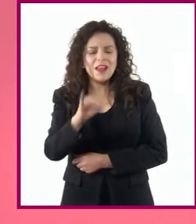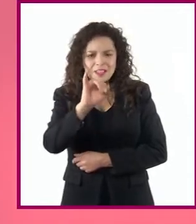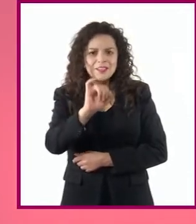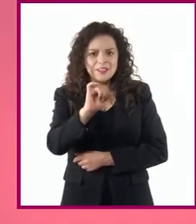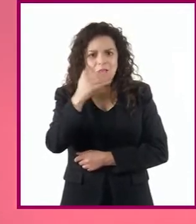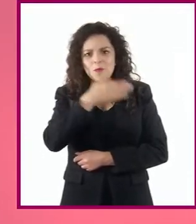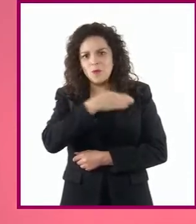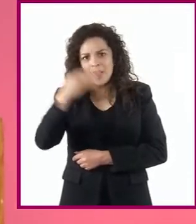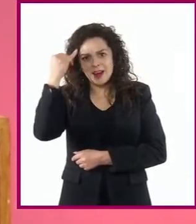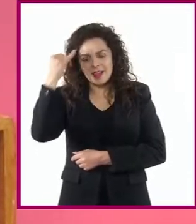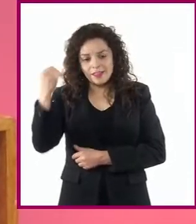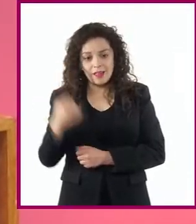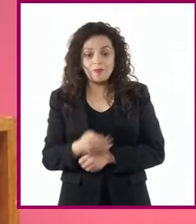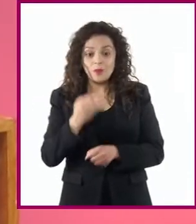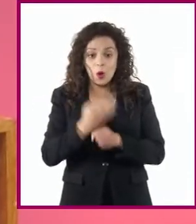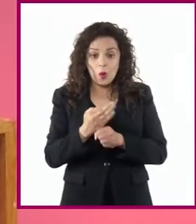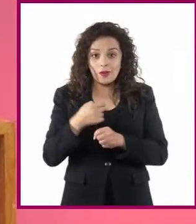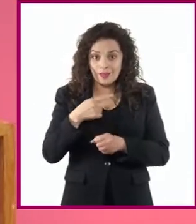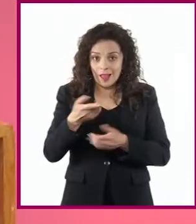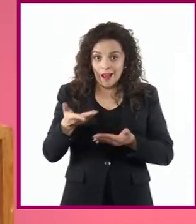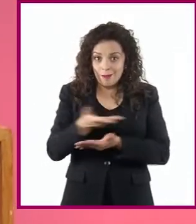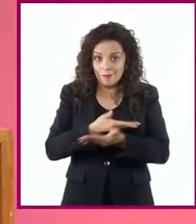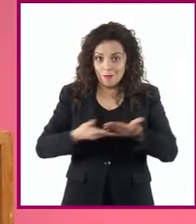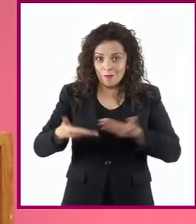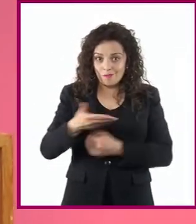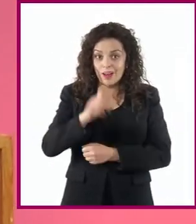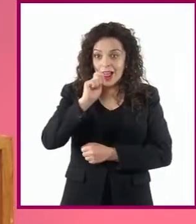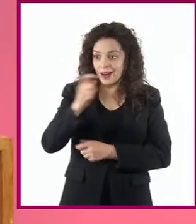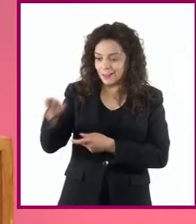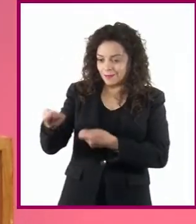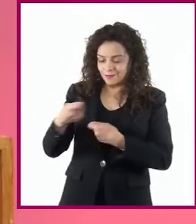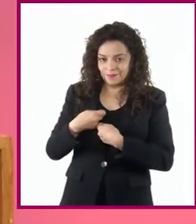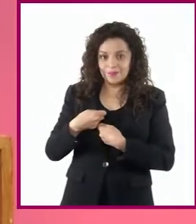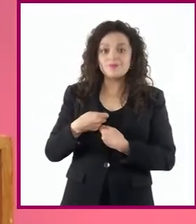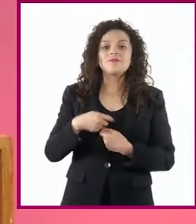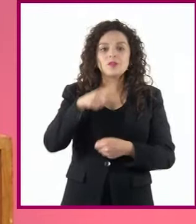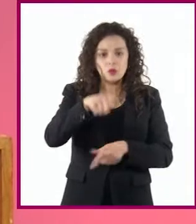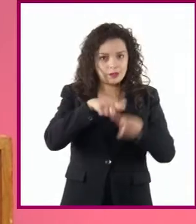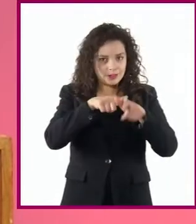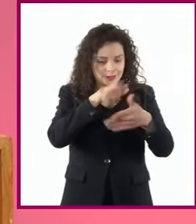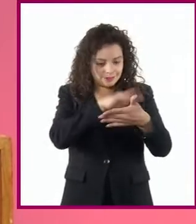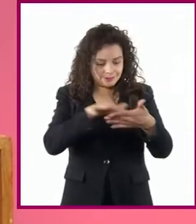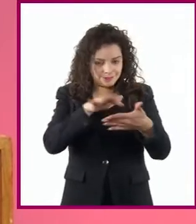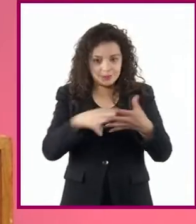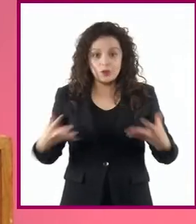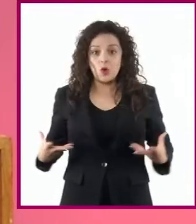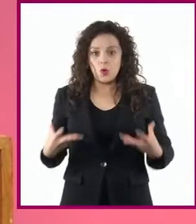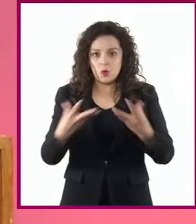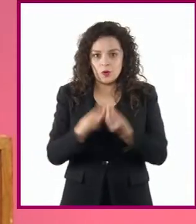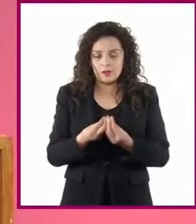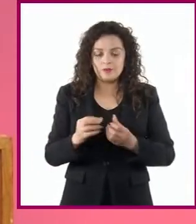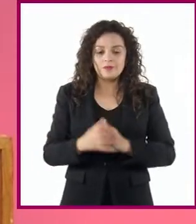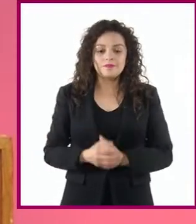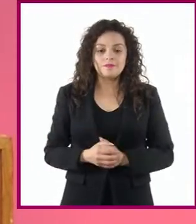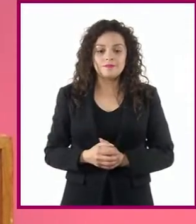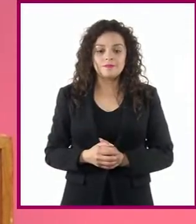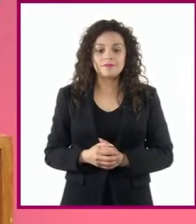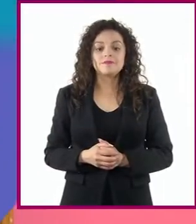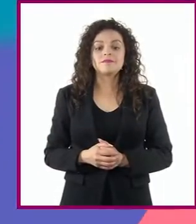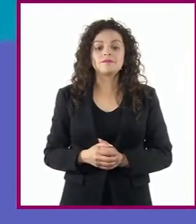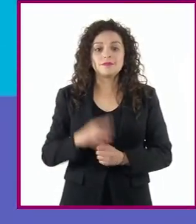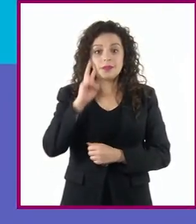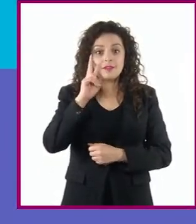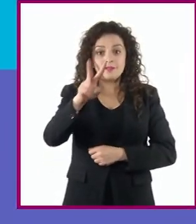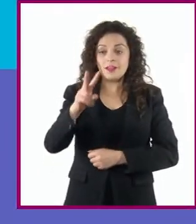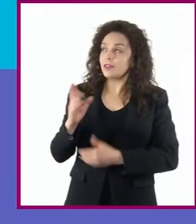el material que me mostraron y les invito a que sigan conmigo su lectura. La mesa chica, Ángel de